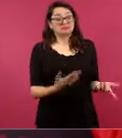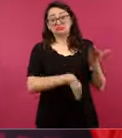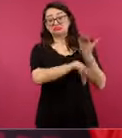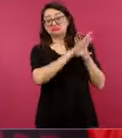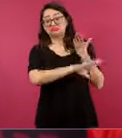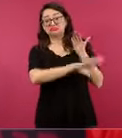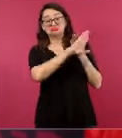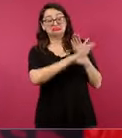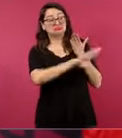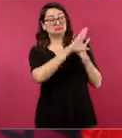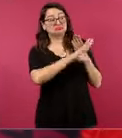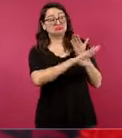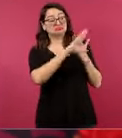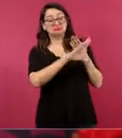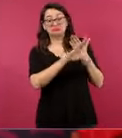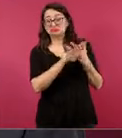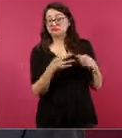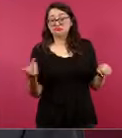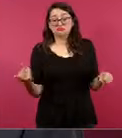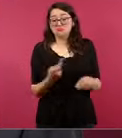Ese es su enojo.